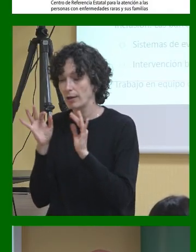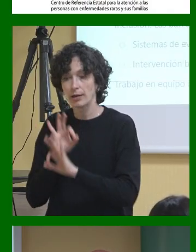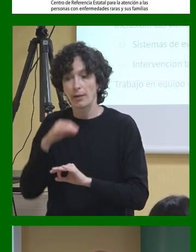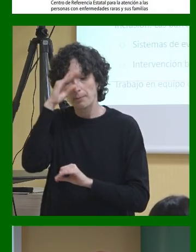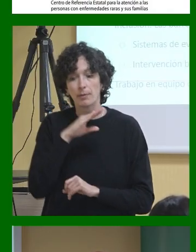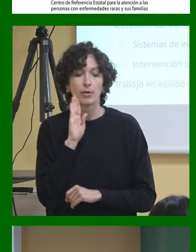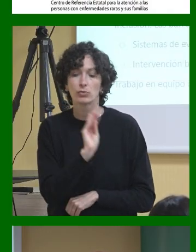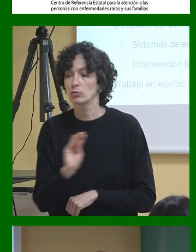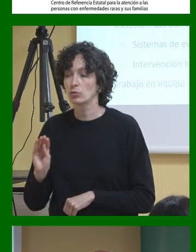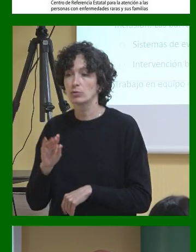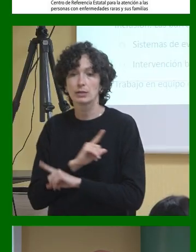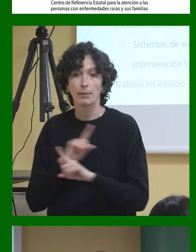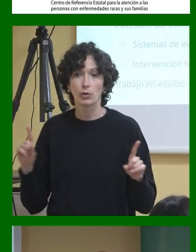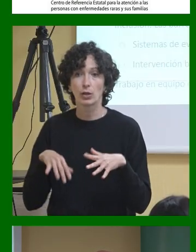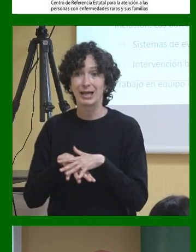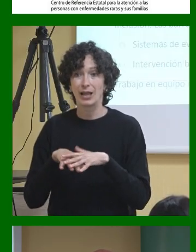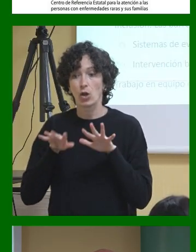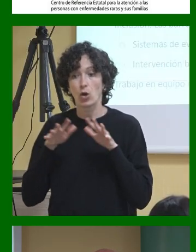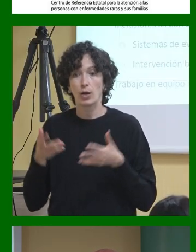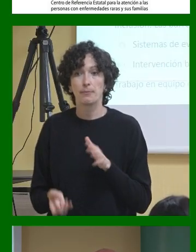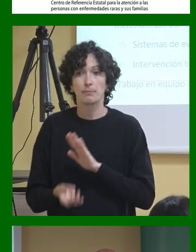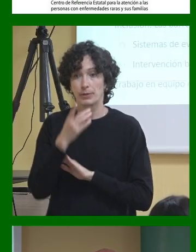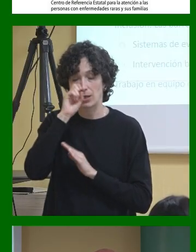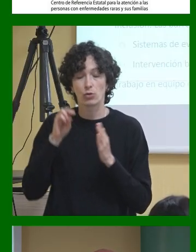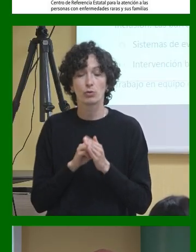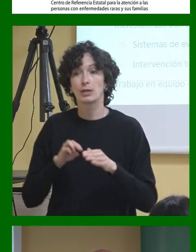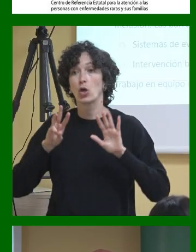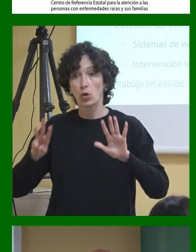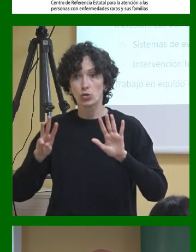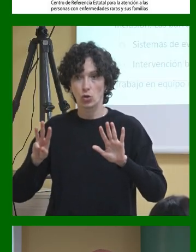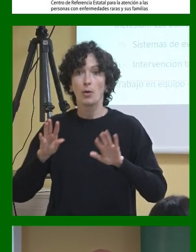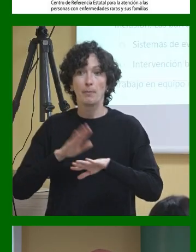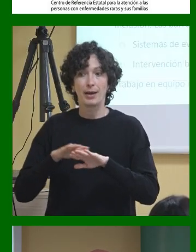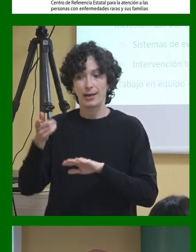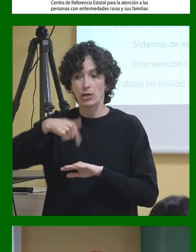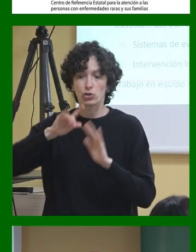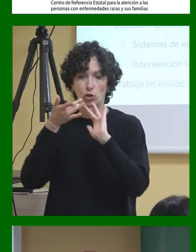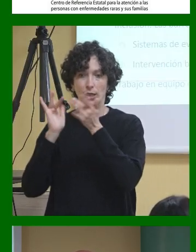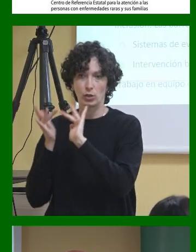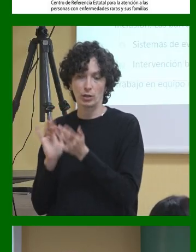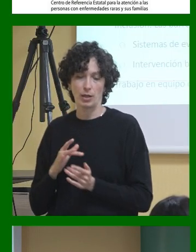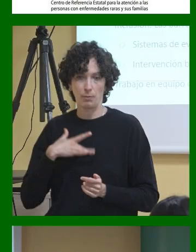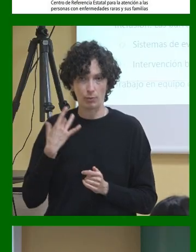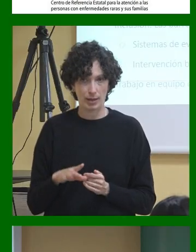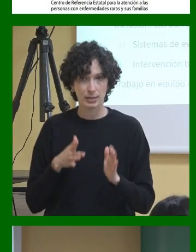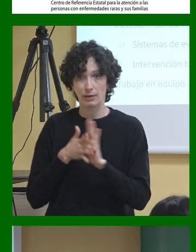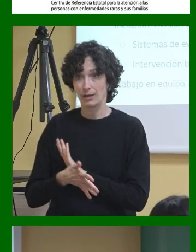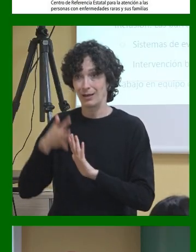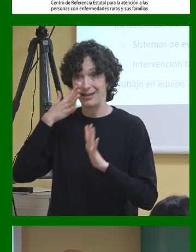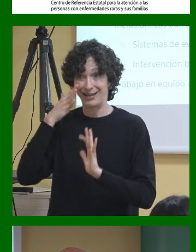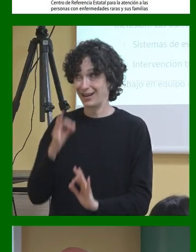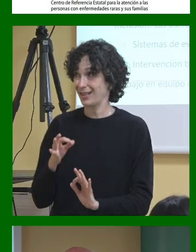red online que era 2008 con sistemas informatizados para que tuviesen conexión. Pues esto es ajustarse a la